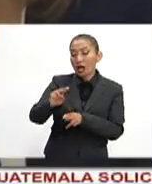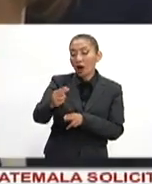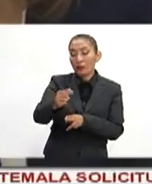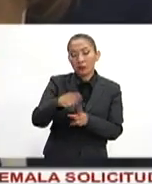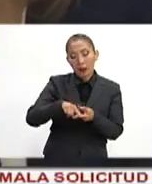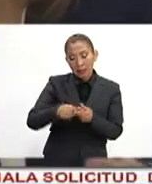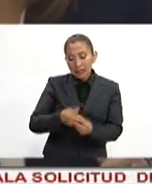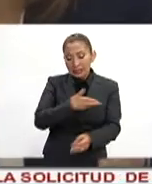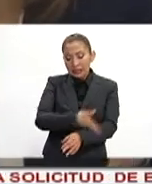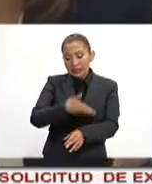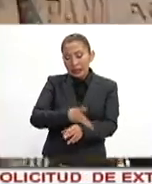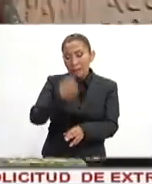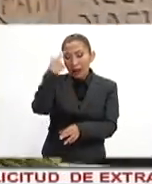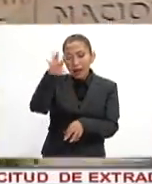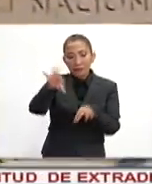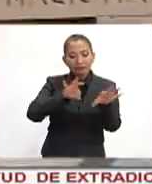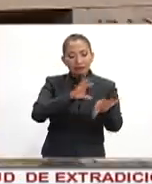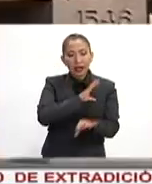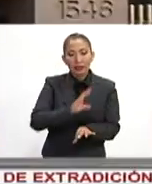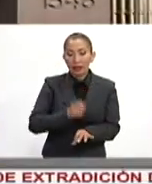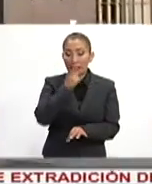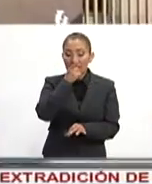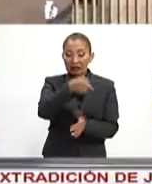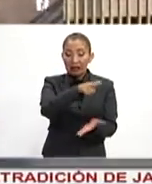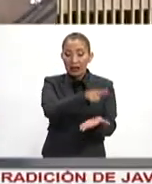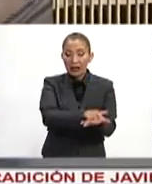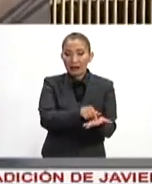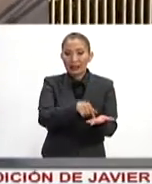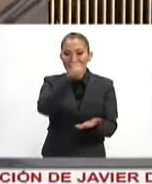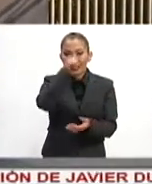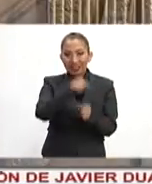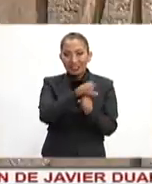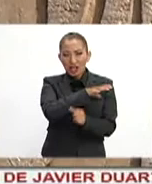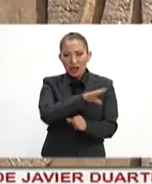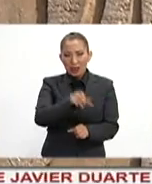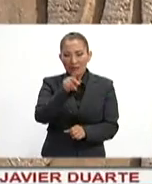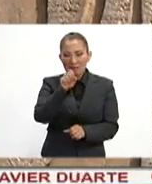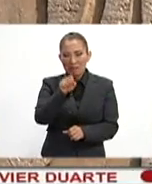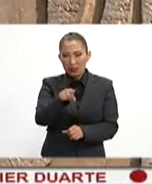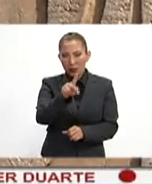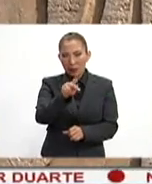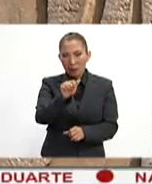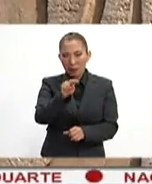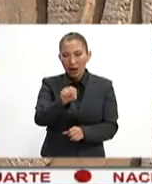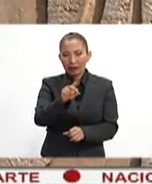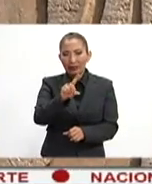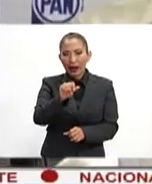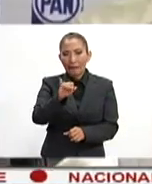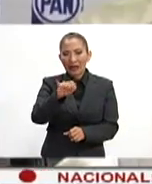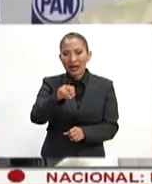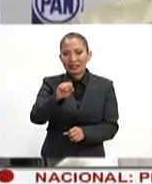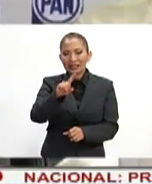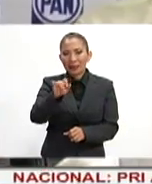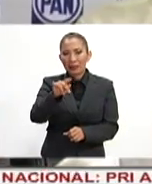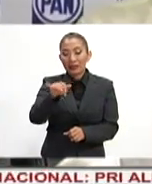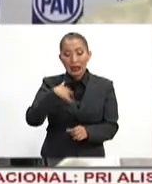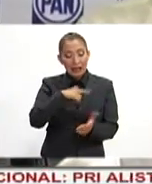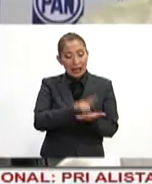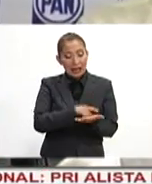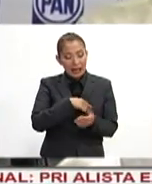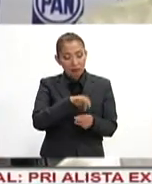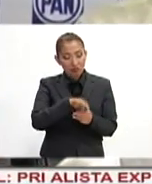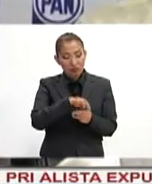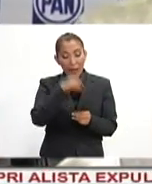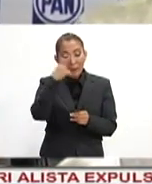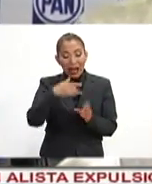cuando inicie el proceso, pues así lo marca la ley. El secretario general del PAN, Damián Cepeda, explicó que la ley electoral dice que